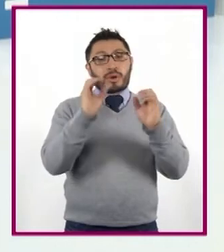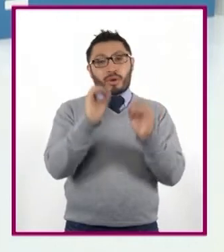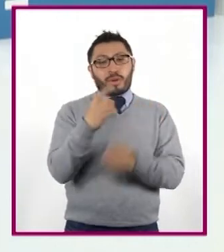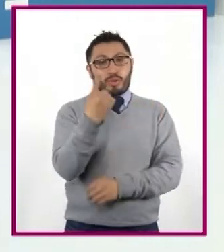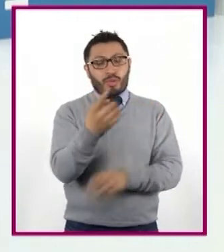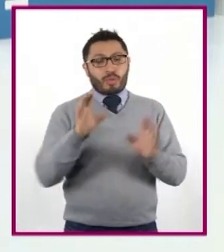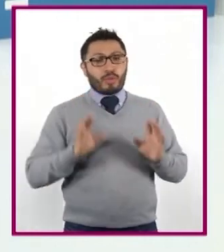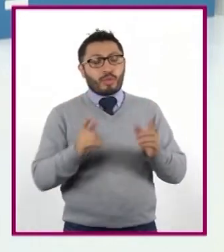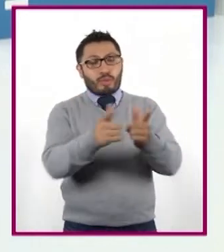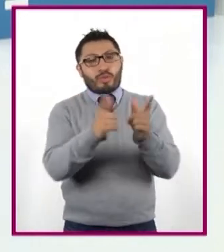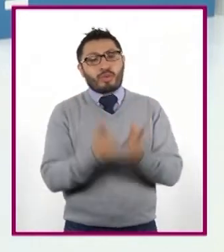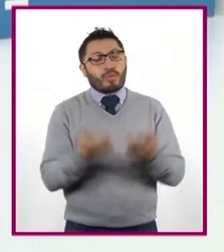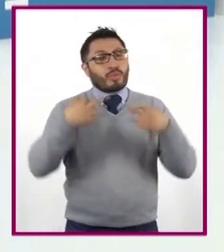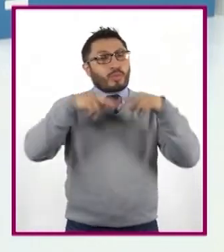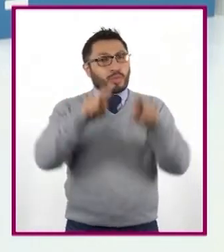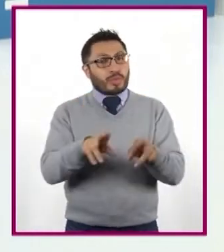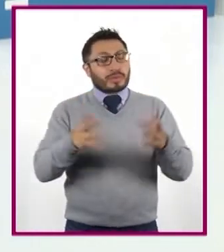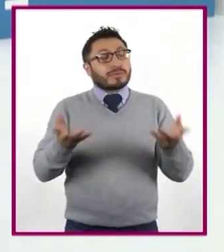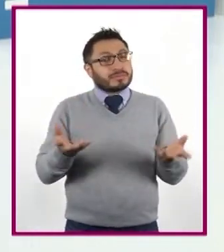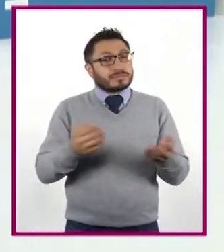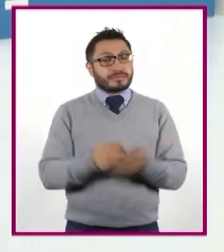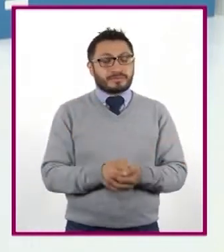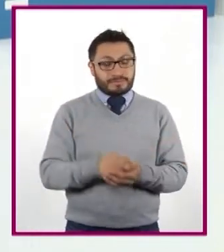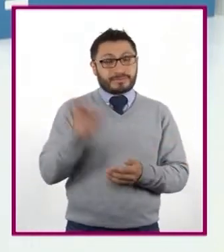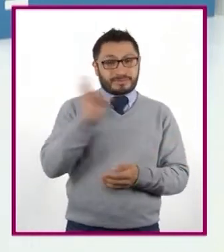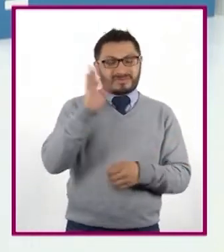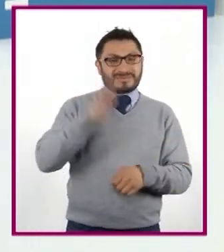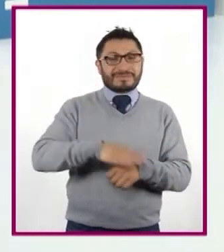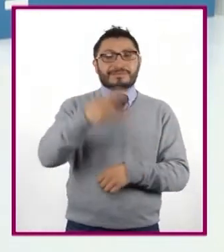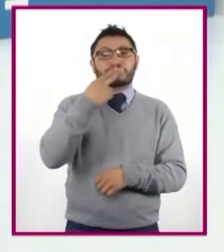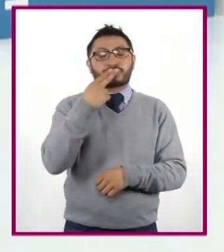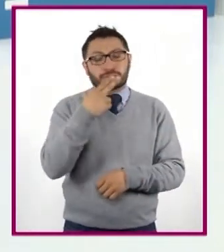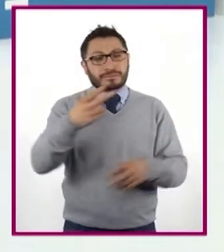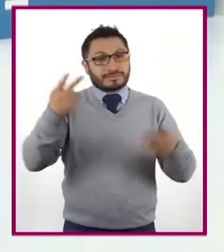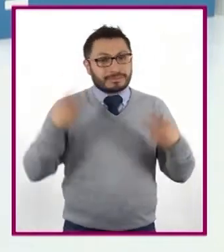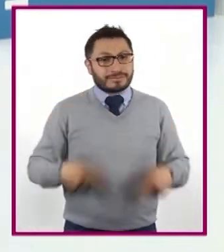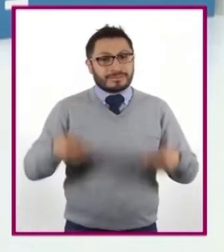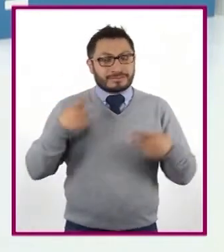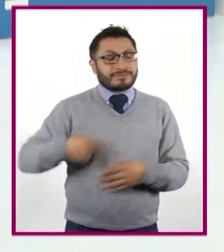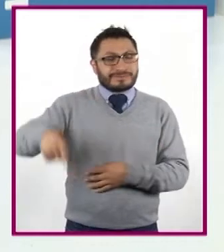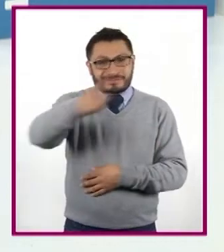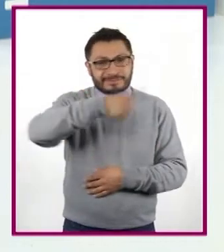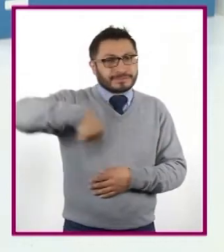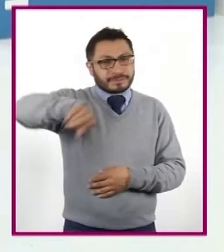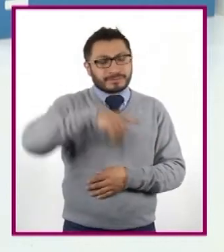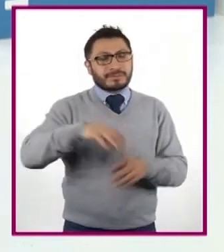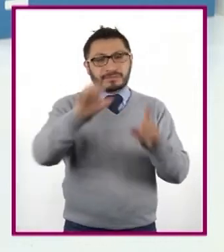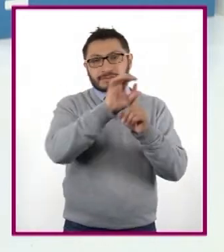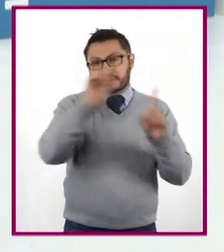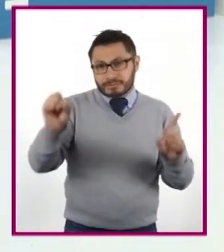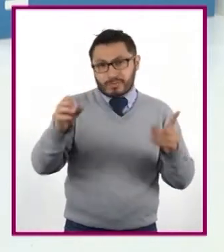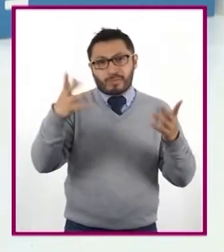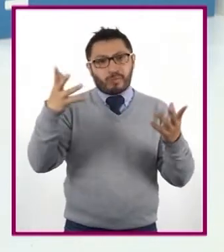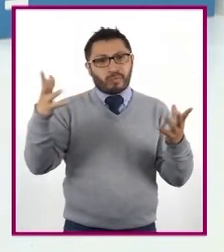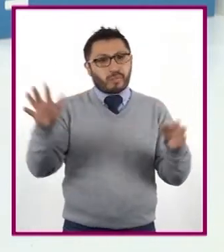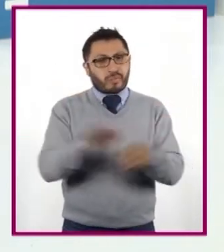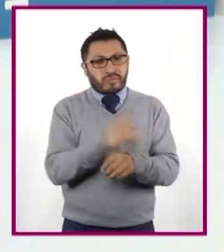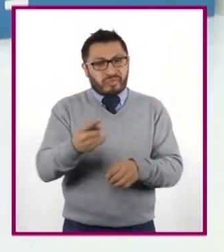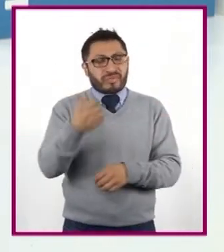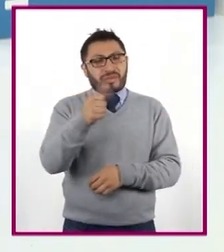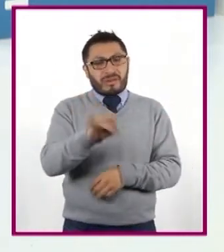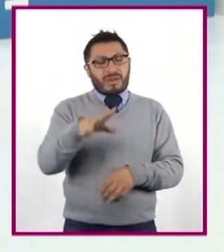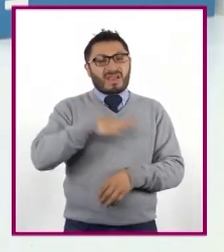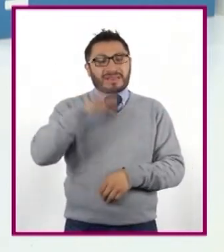en representación? Bueno, tal vez sería más útil que las y los ciudadanos se organicen porque así tendrían